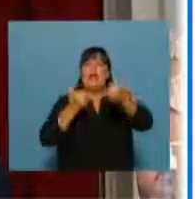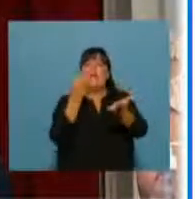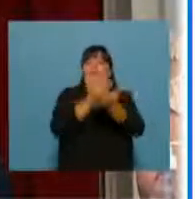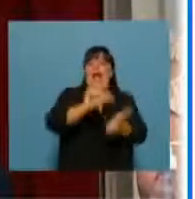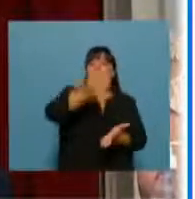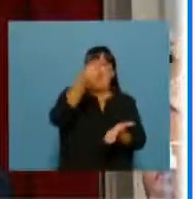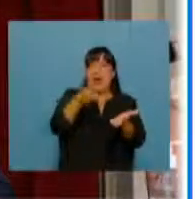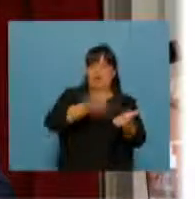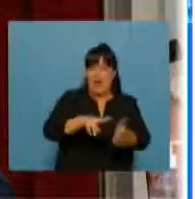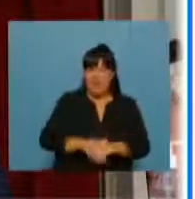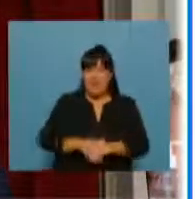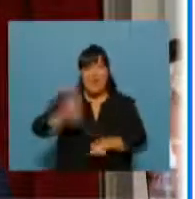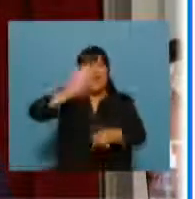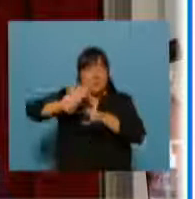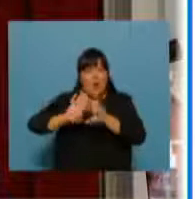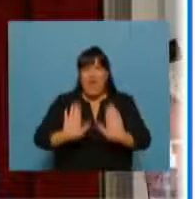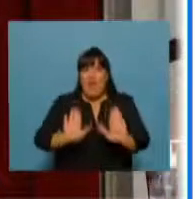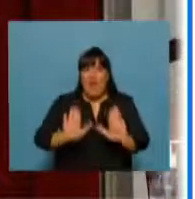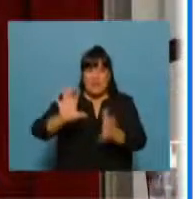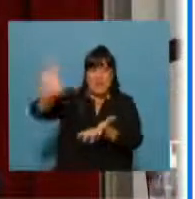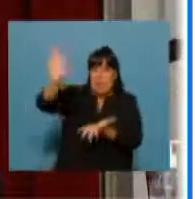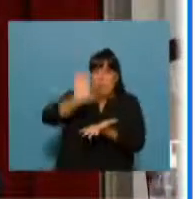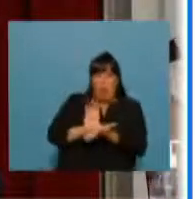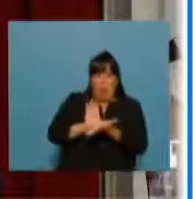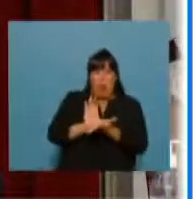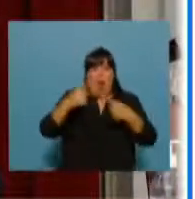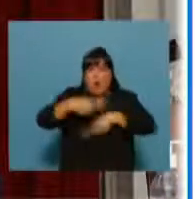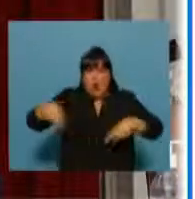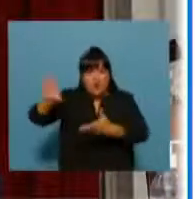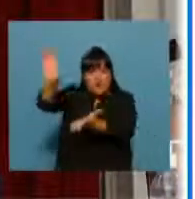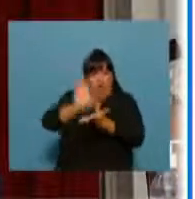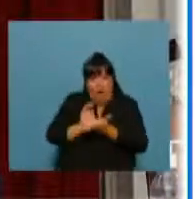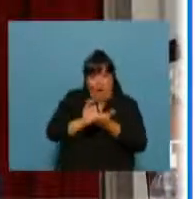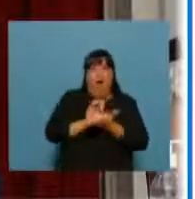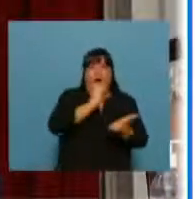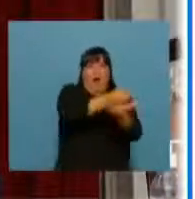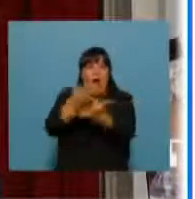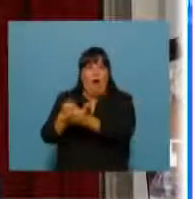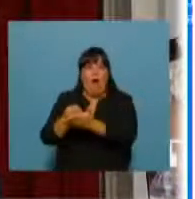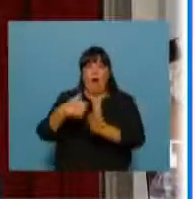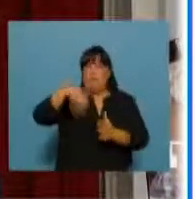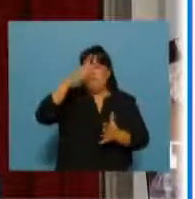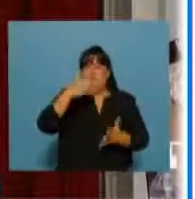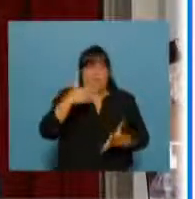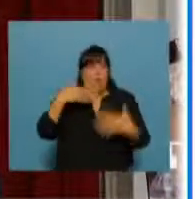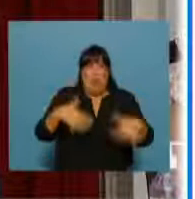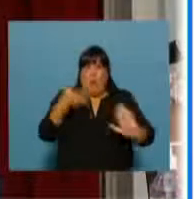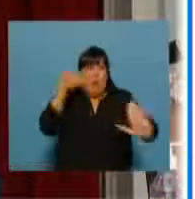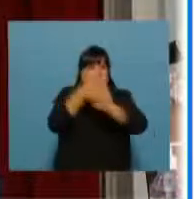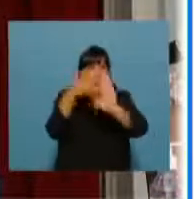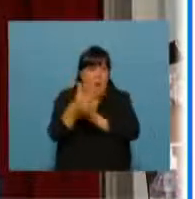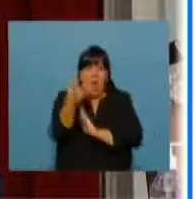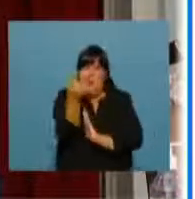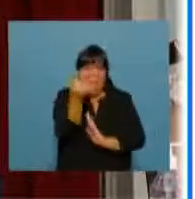ley de genéricos es una ley yo benefició mucho a la población porque se ha llegado a pagar un 10 por ciento